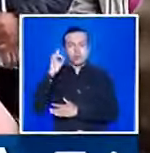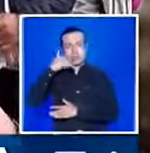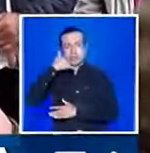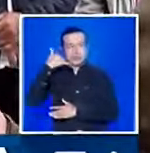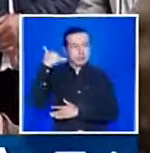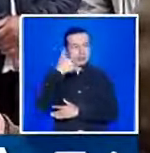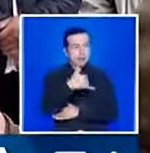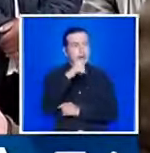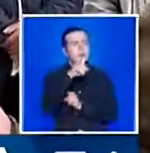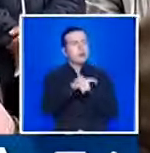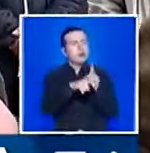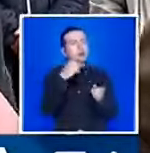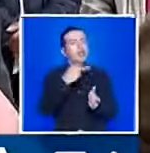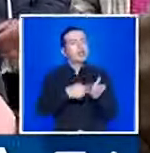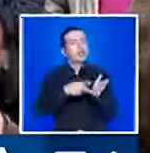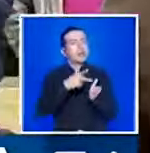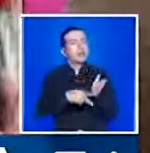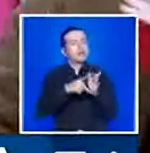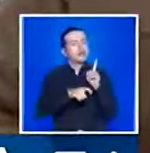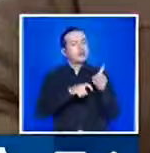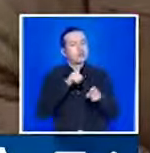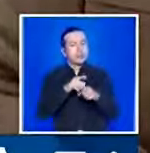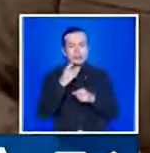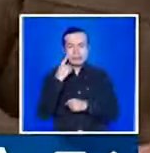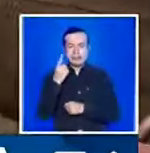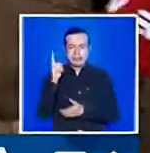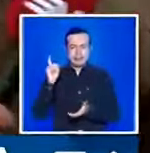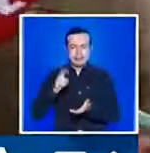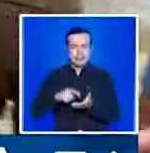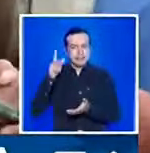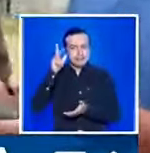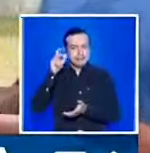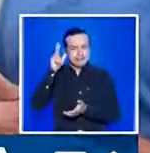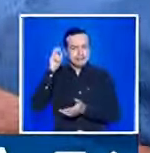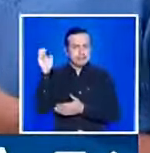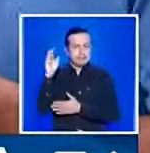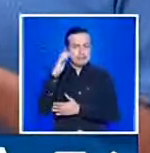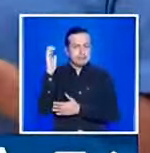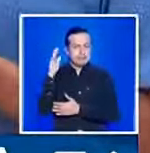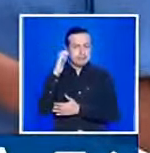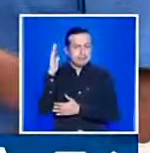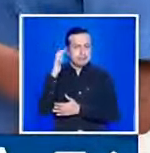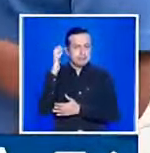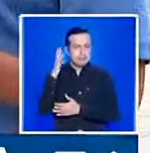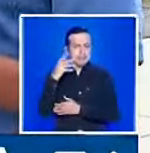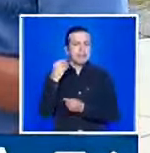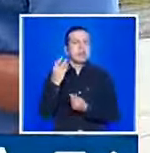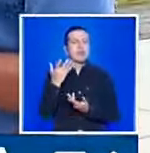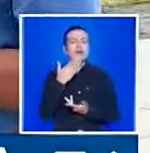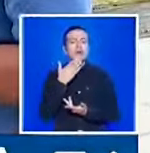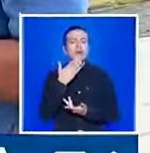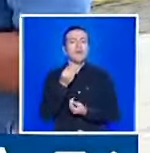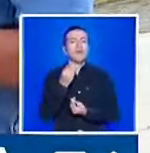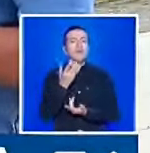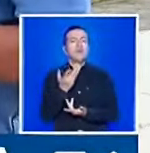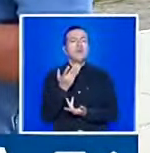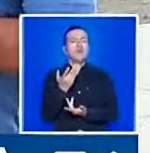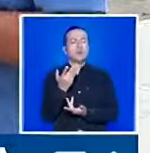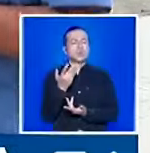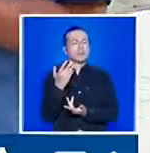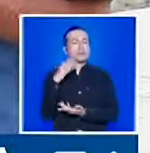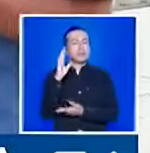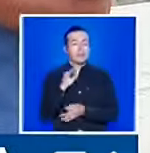alarma para preguntar cuál ha sido la emergencia. A ver, activémosle para que ustedes puedan ver cómo funciona este mecanismo y sobre todo, por